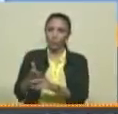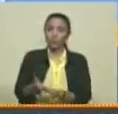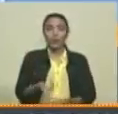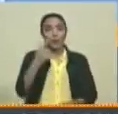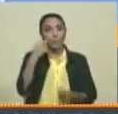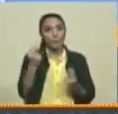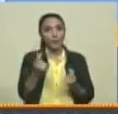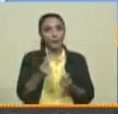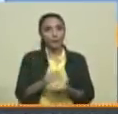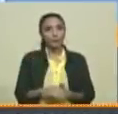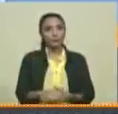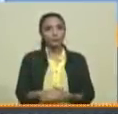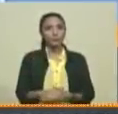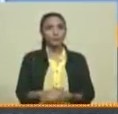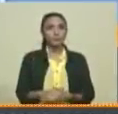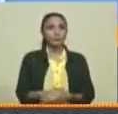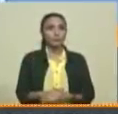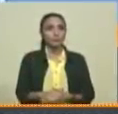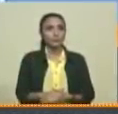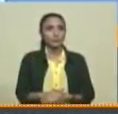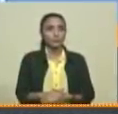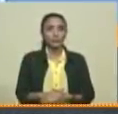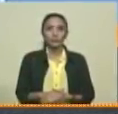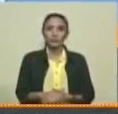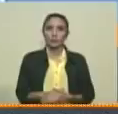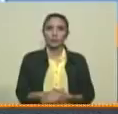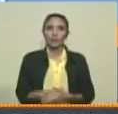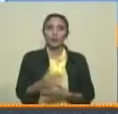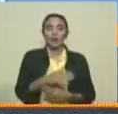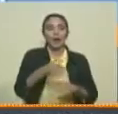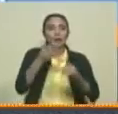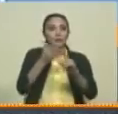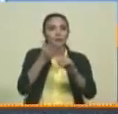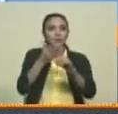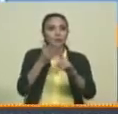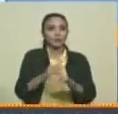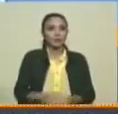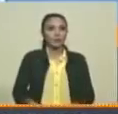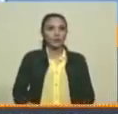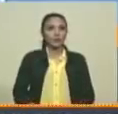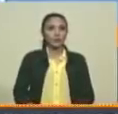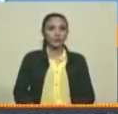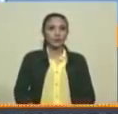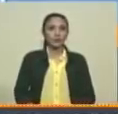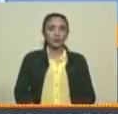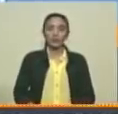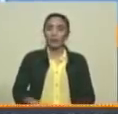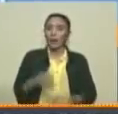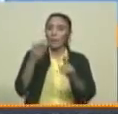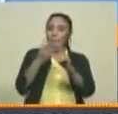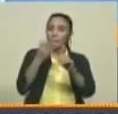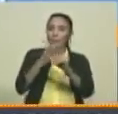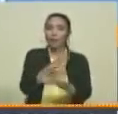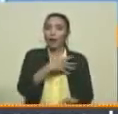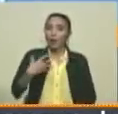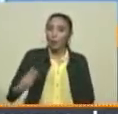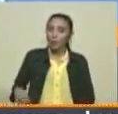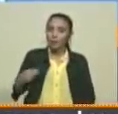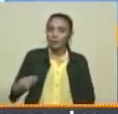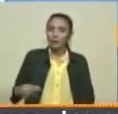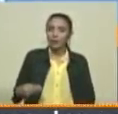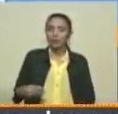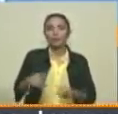oído. Se lanzaron a amenazar a todos los presidentes y a todos los